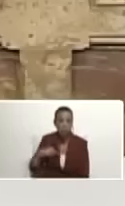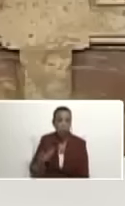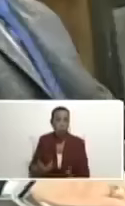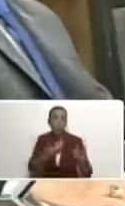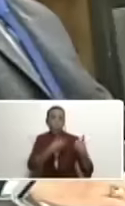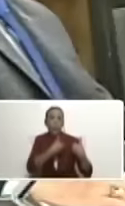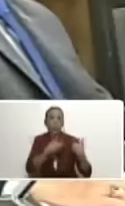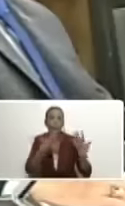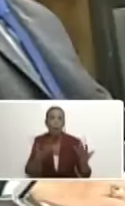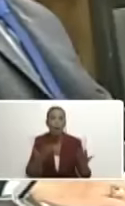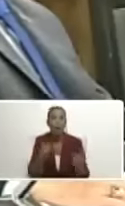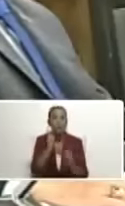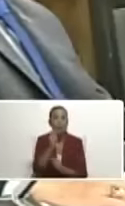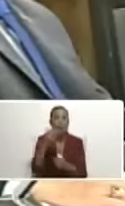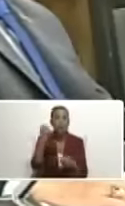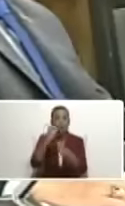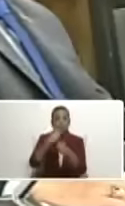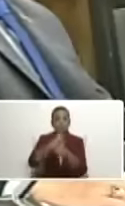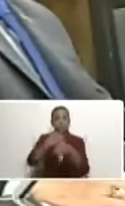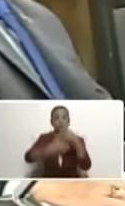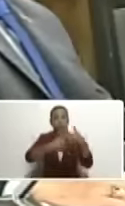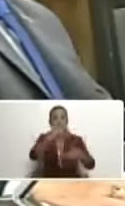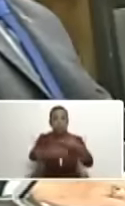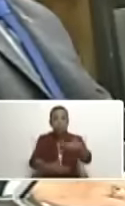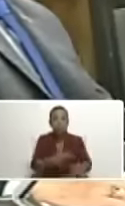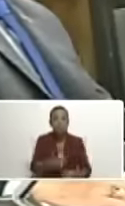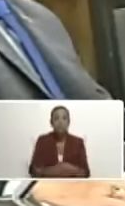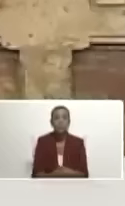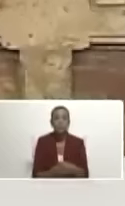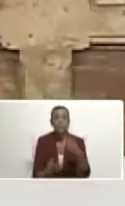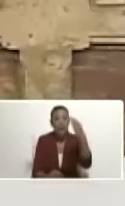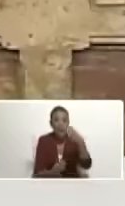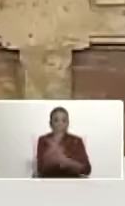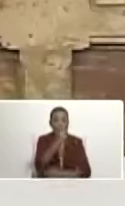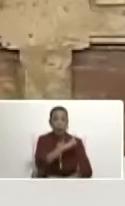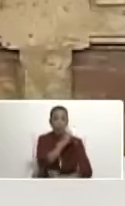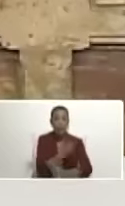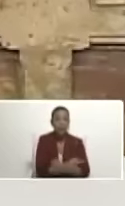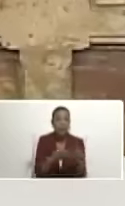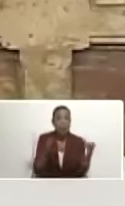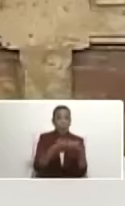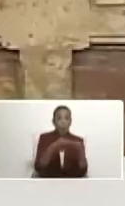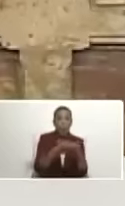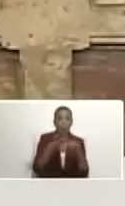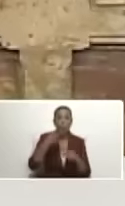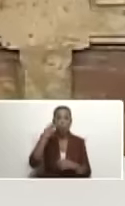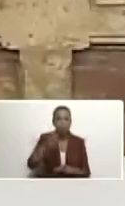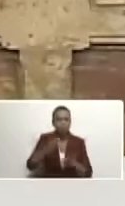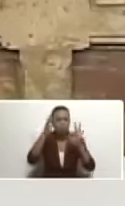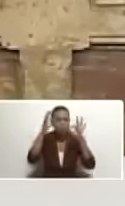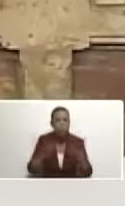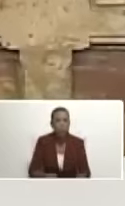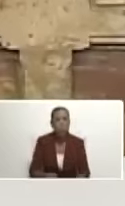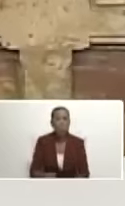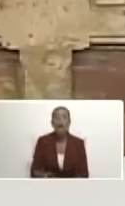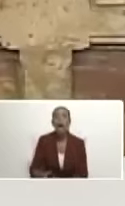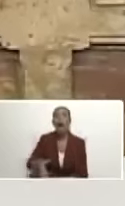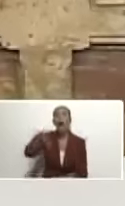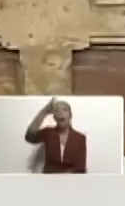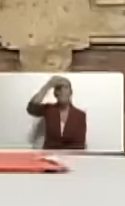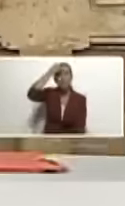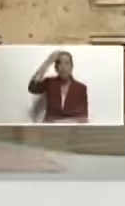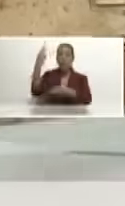cumplimos nuestras tareas de construir nuestras fuerzas, de fortalecer nuestra doctrina